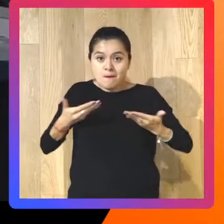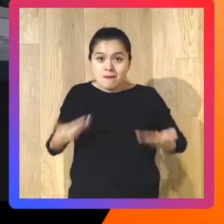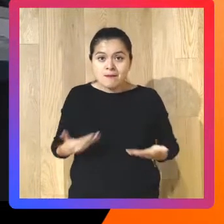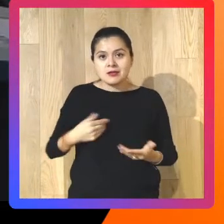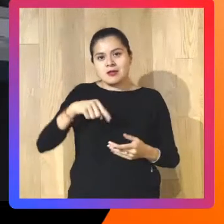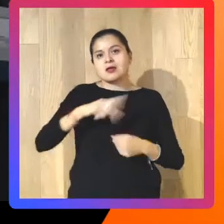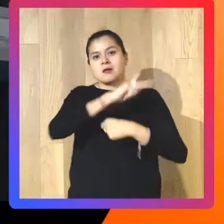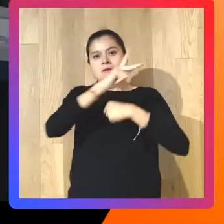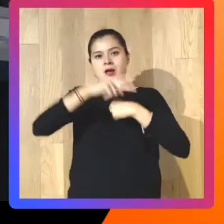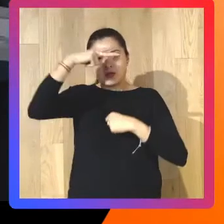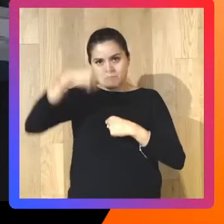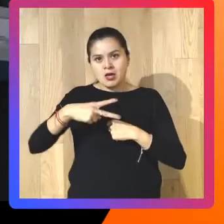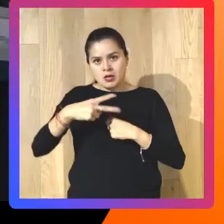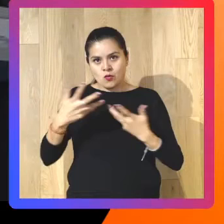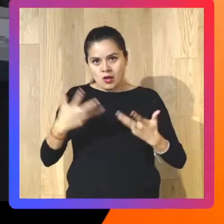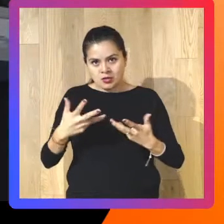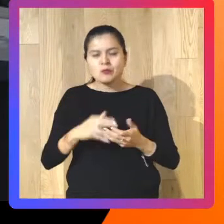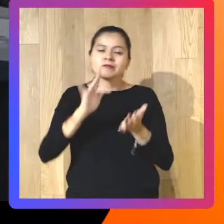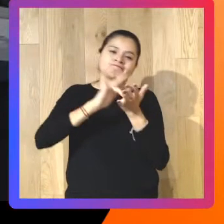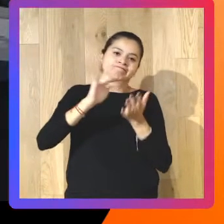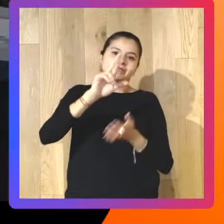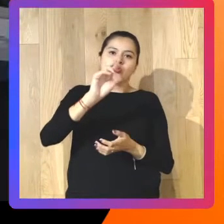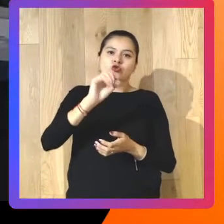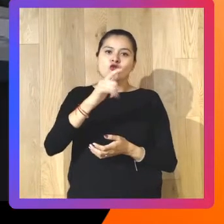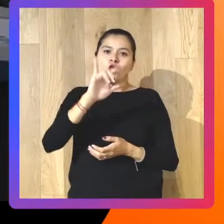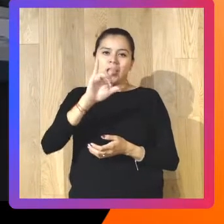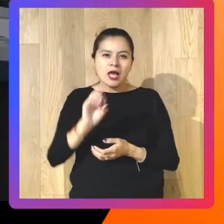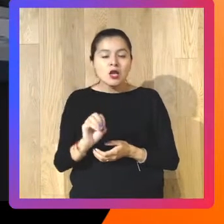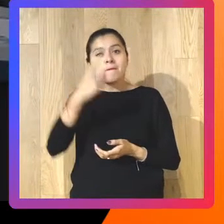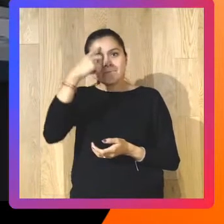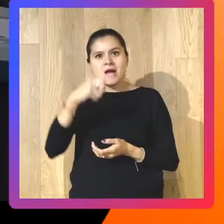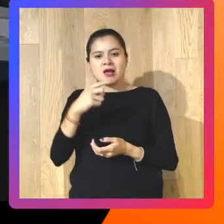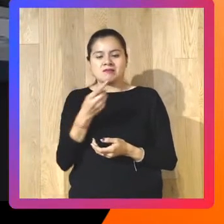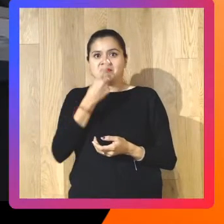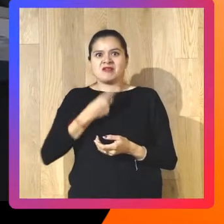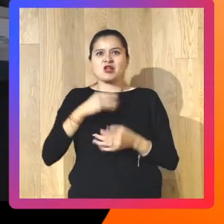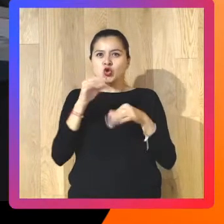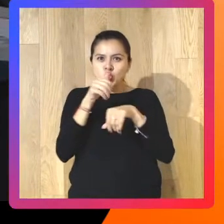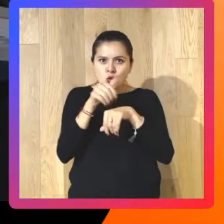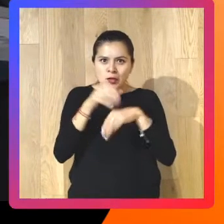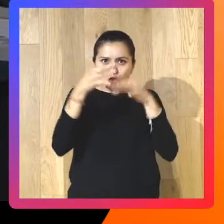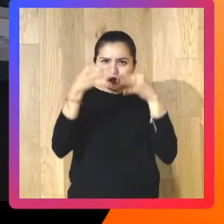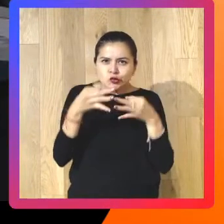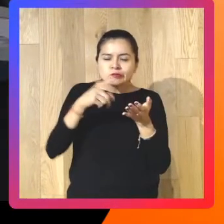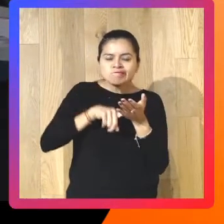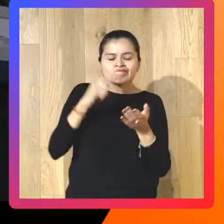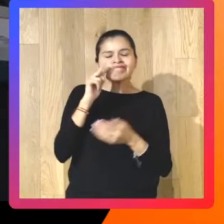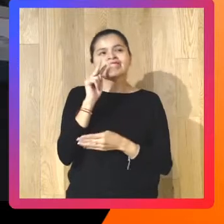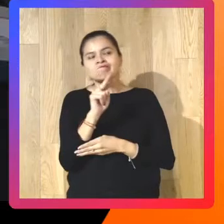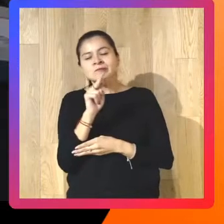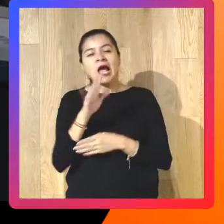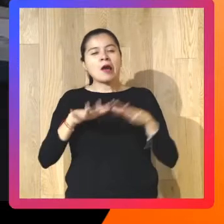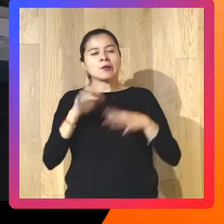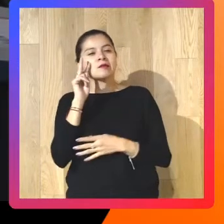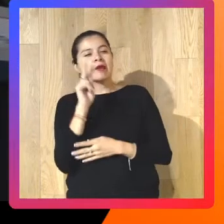nuestro país. Muchísimas gracias, Rogelio, por ponernos estos números al frente, porque yo creo que muchas veces queremos verlo